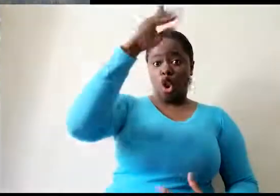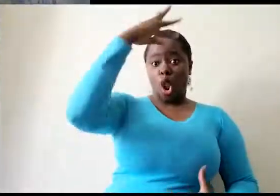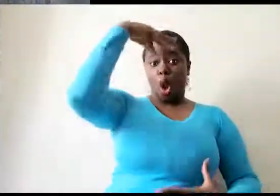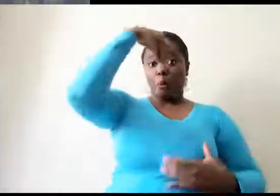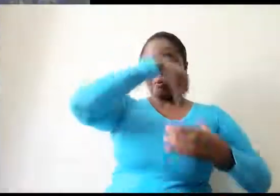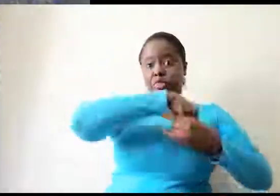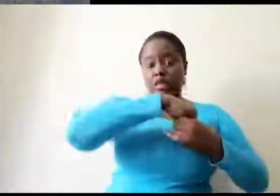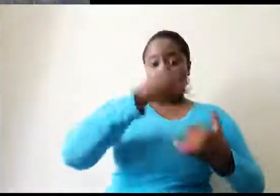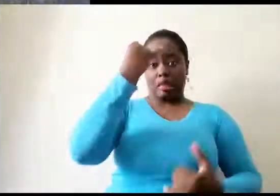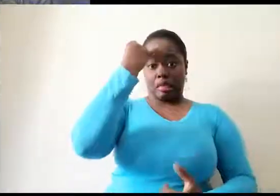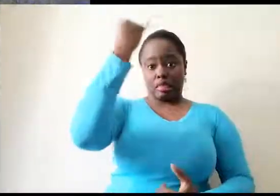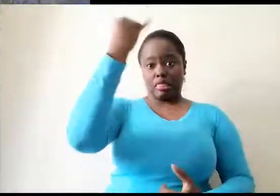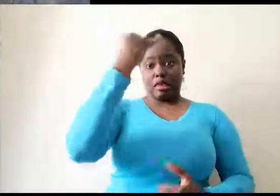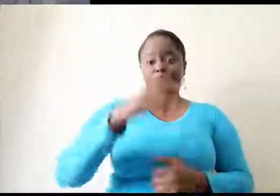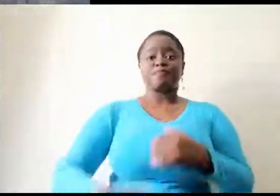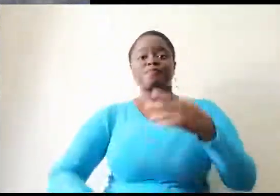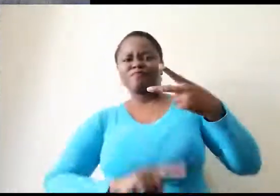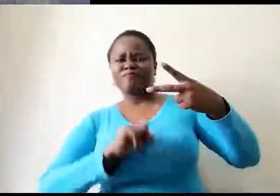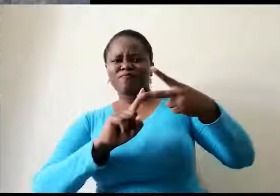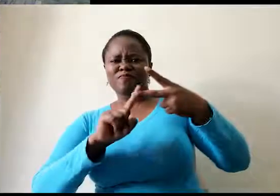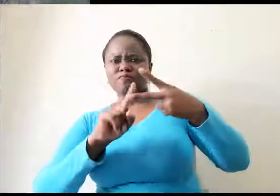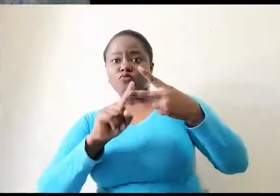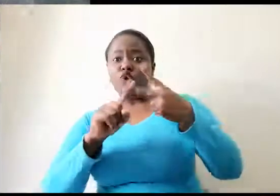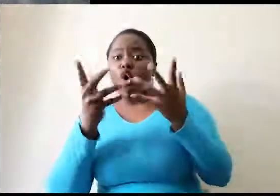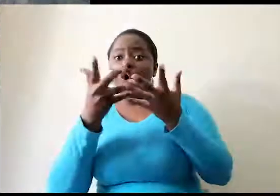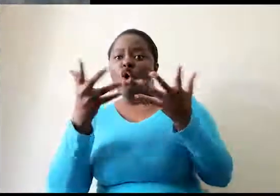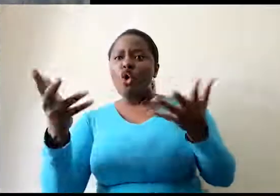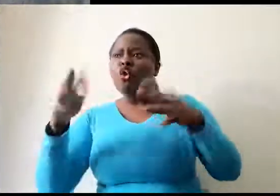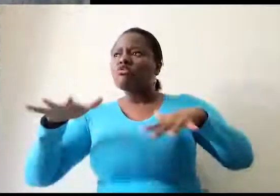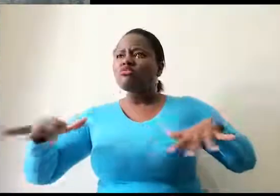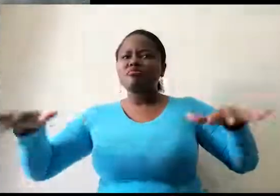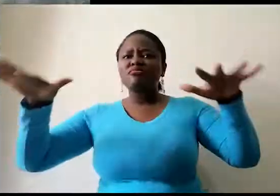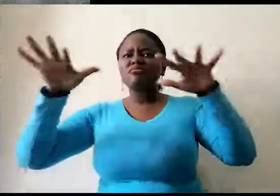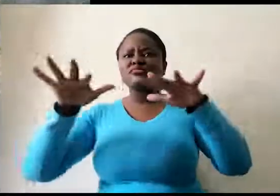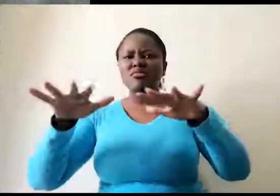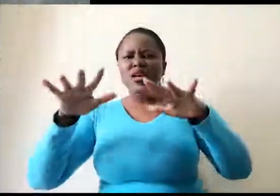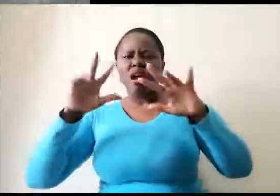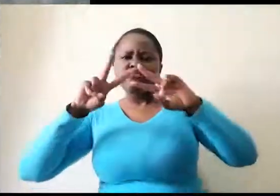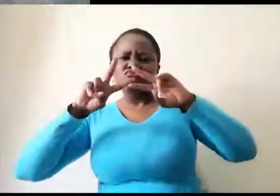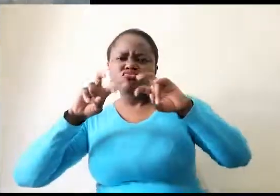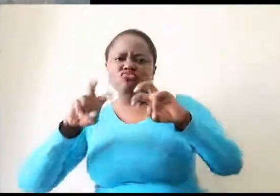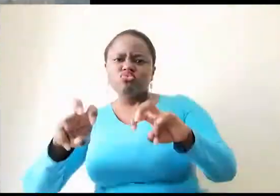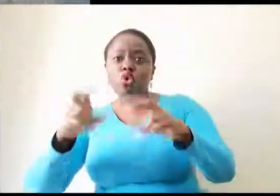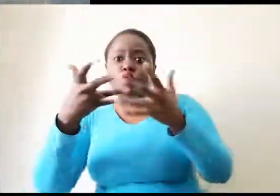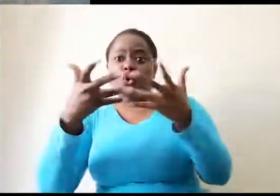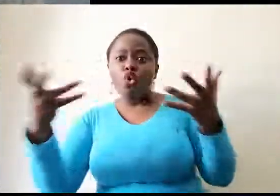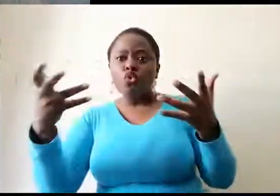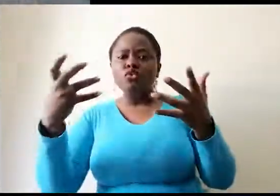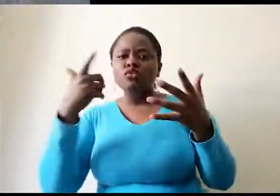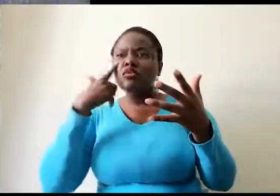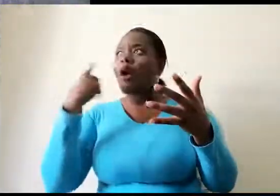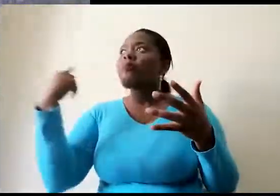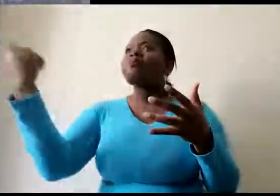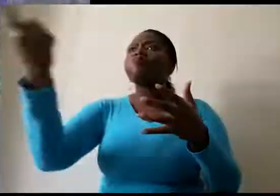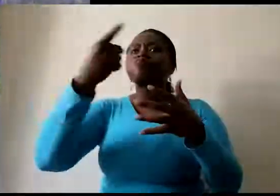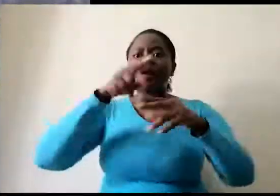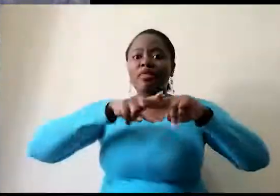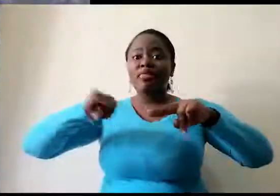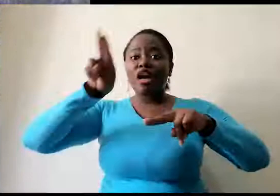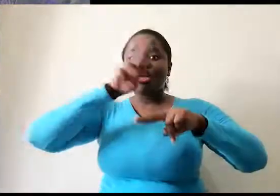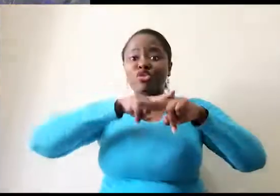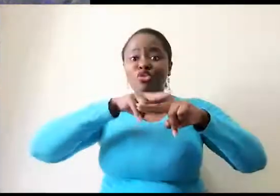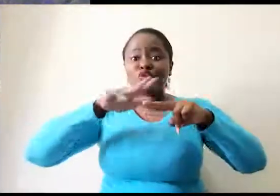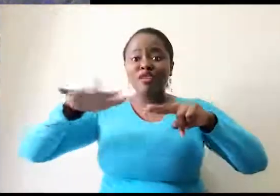segunda parte de su filosofía es considerada como la física, que no es otra cosa más que el estudio de los elementos físicos